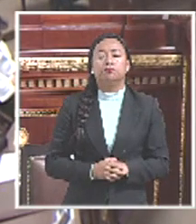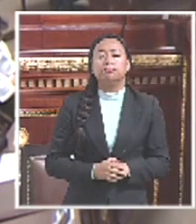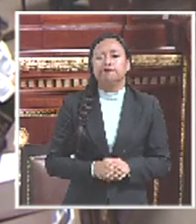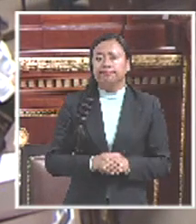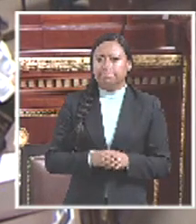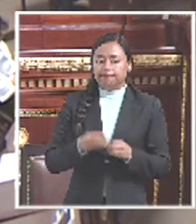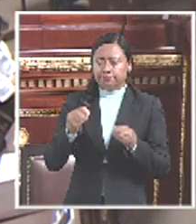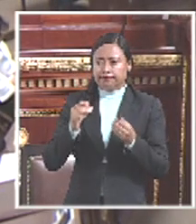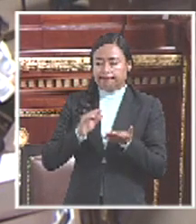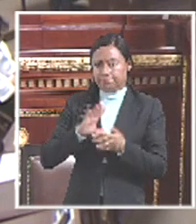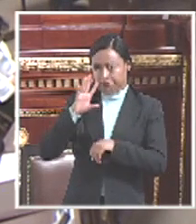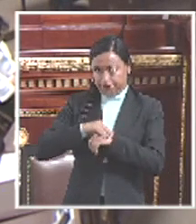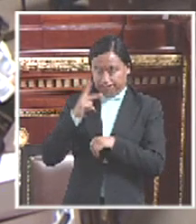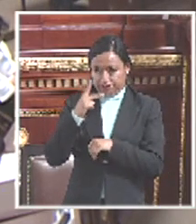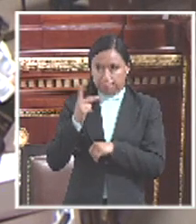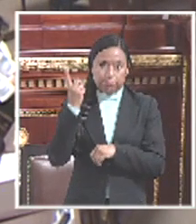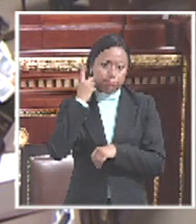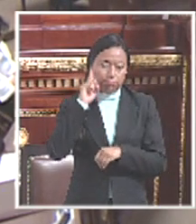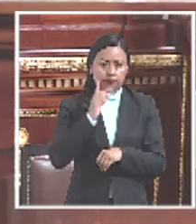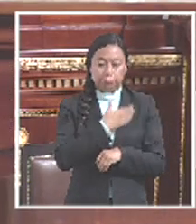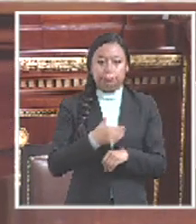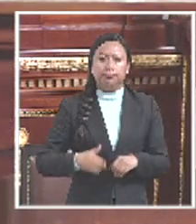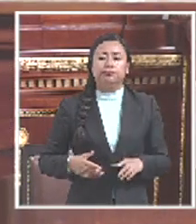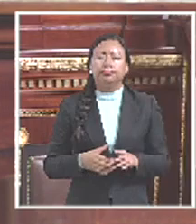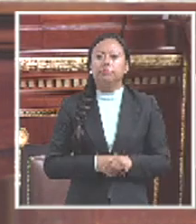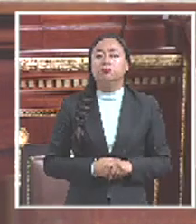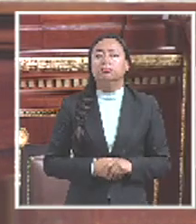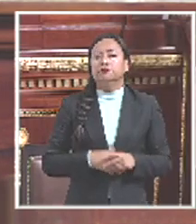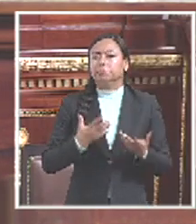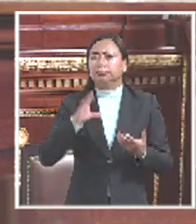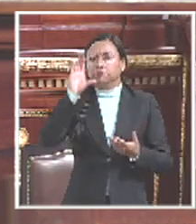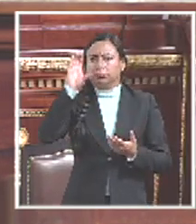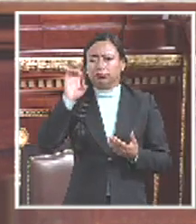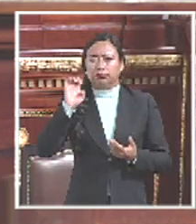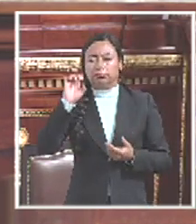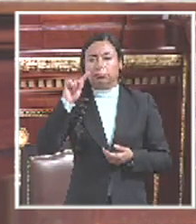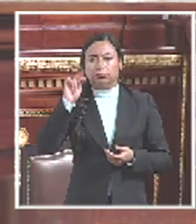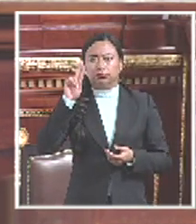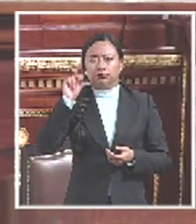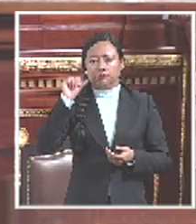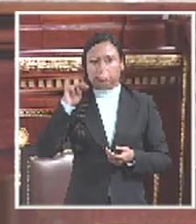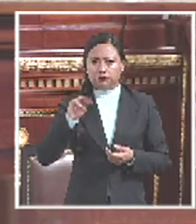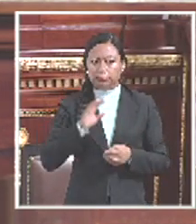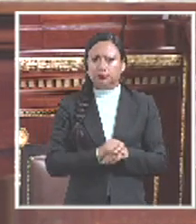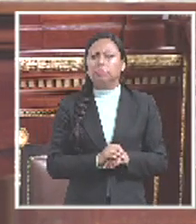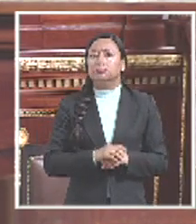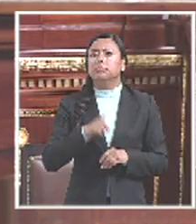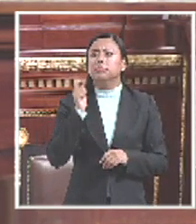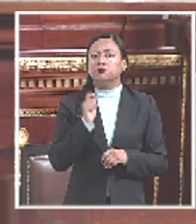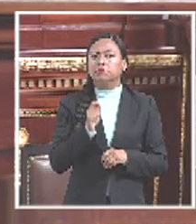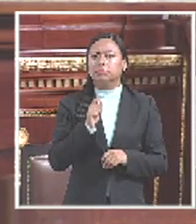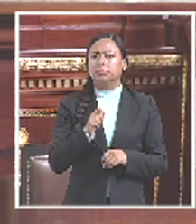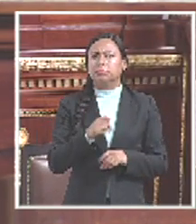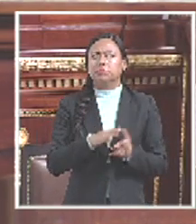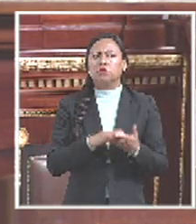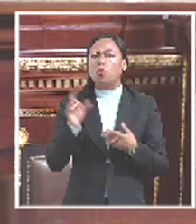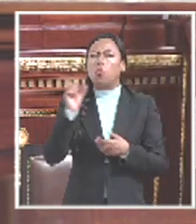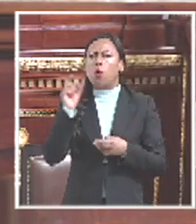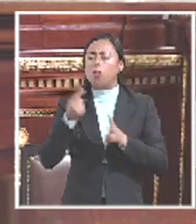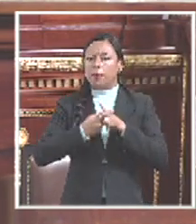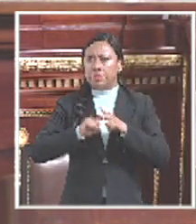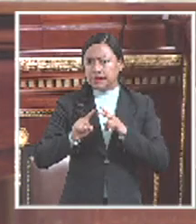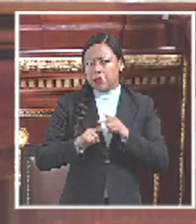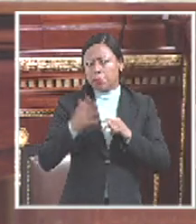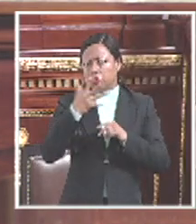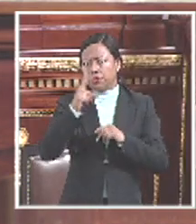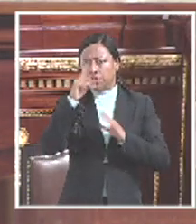presidenta. Los centros de transferencia modal, los CETRAMs, aparecen en la ciudad a finales de la década de los 60 como